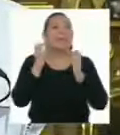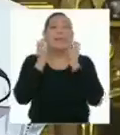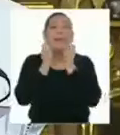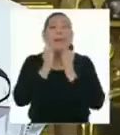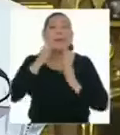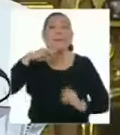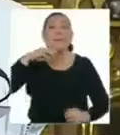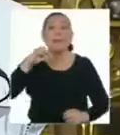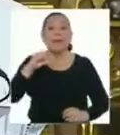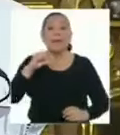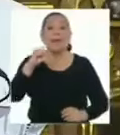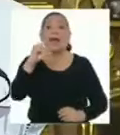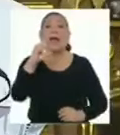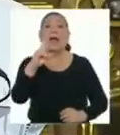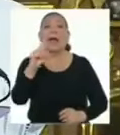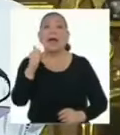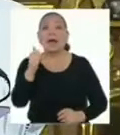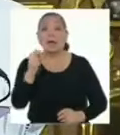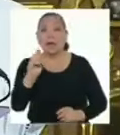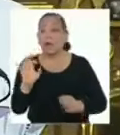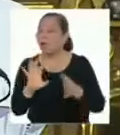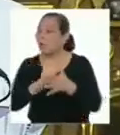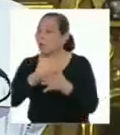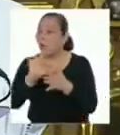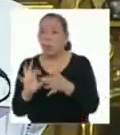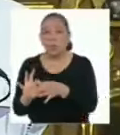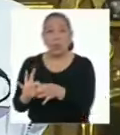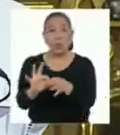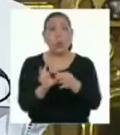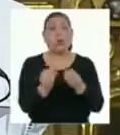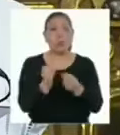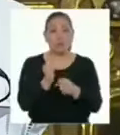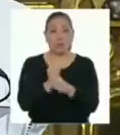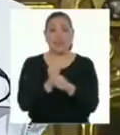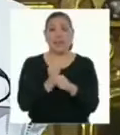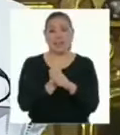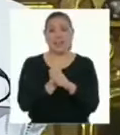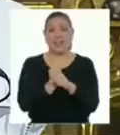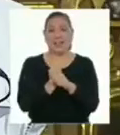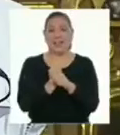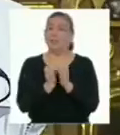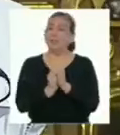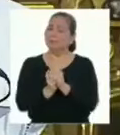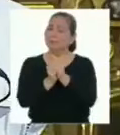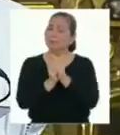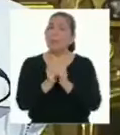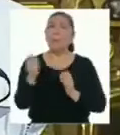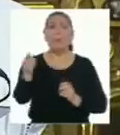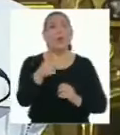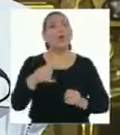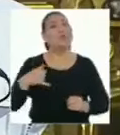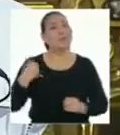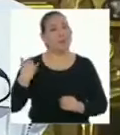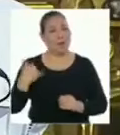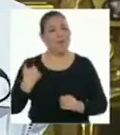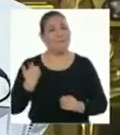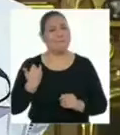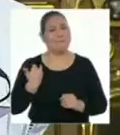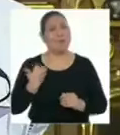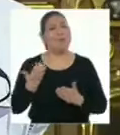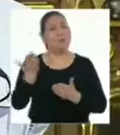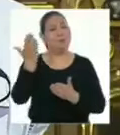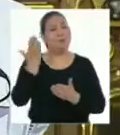Grau. Y todos unidos también como Iglesia, rezamos por los jóvenes que